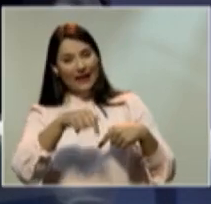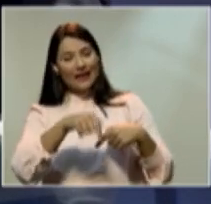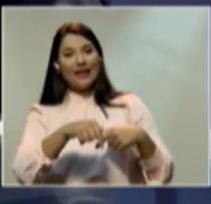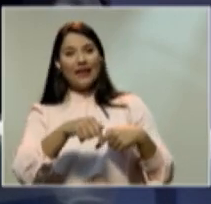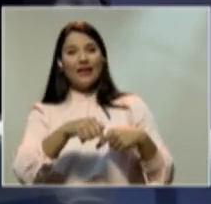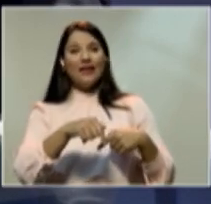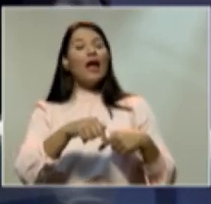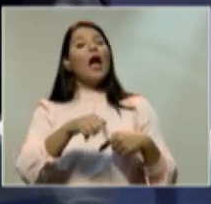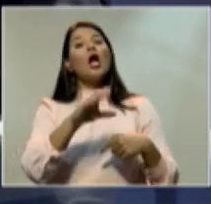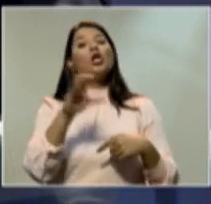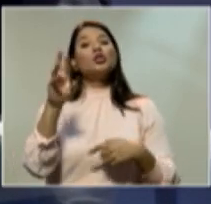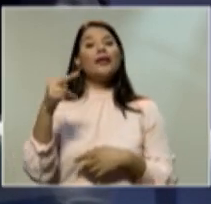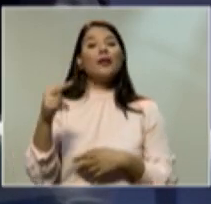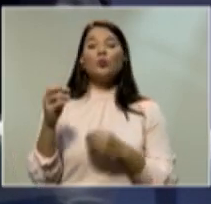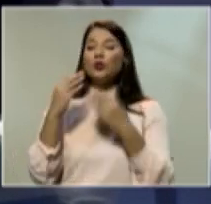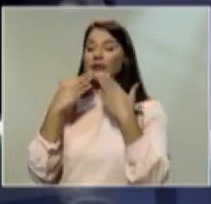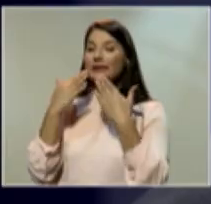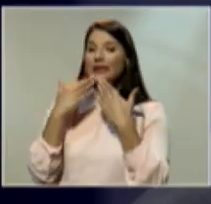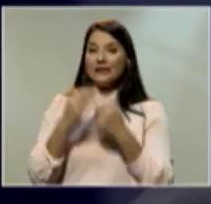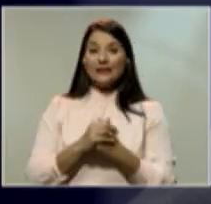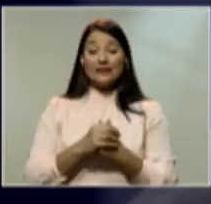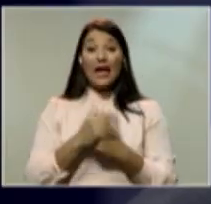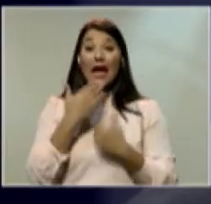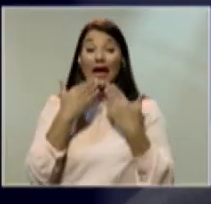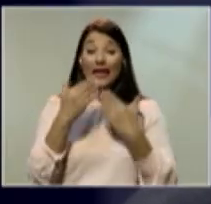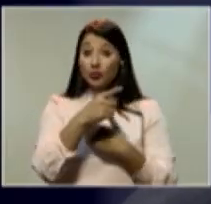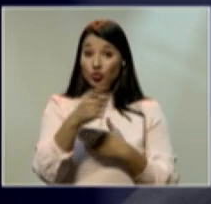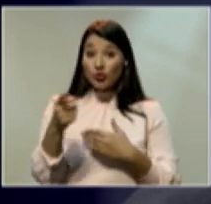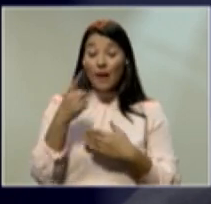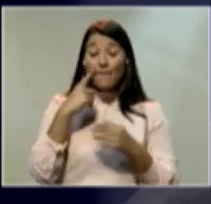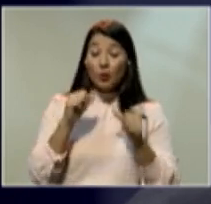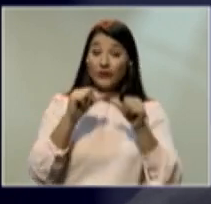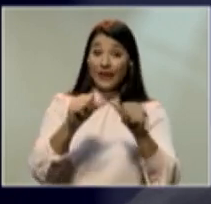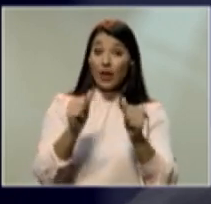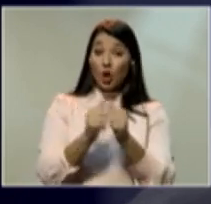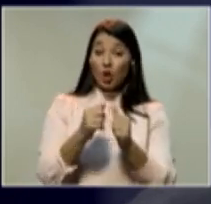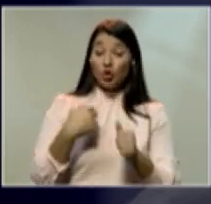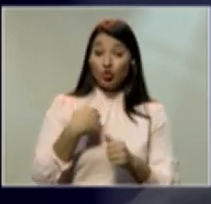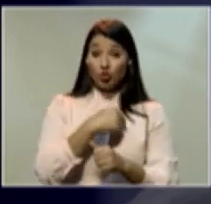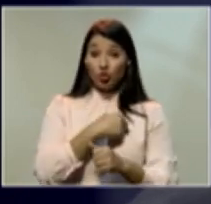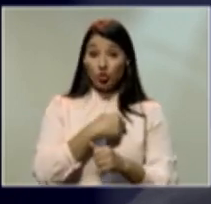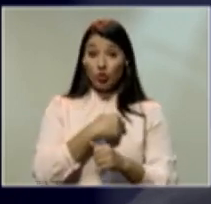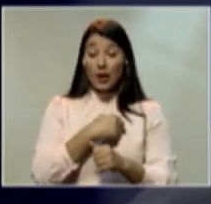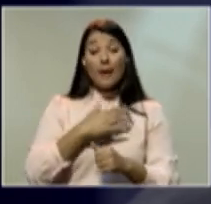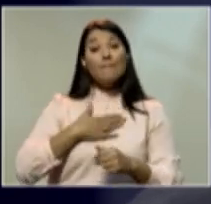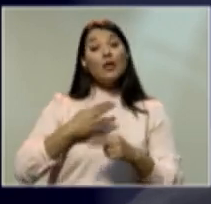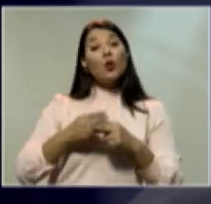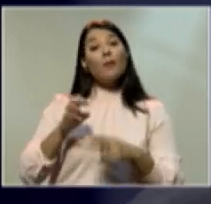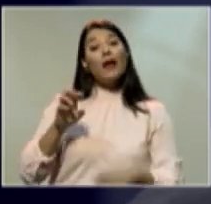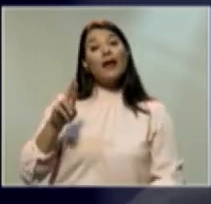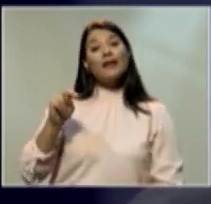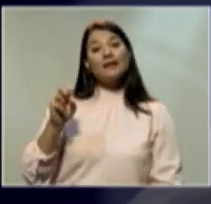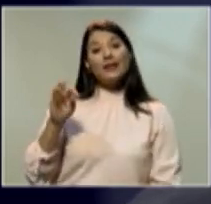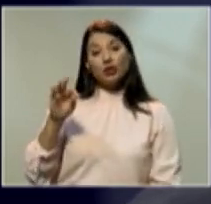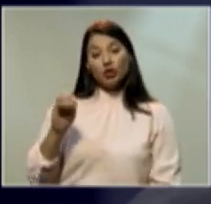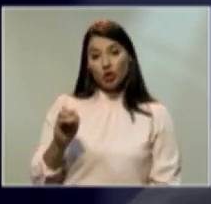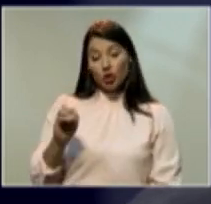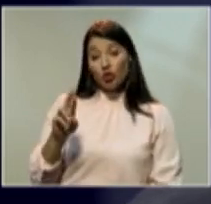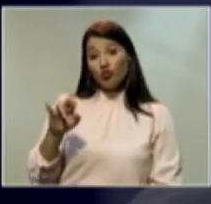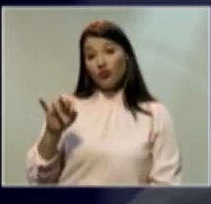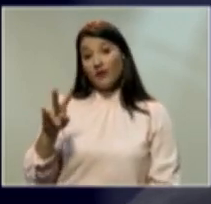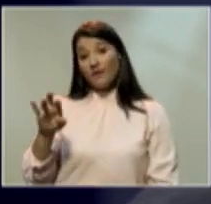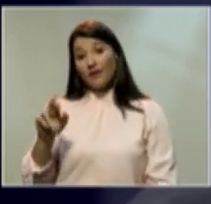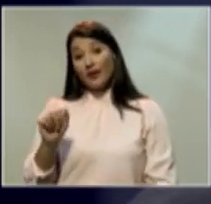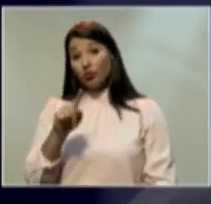de Costa Rica Noticias. Gracias, Ernesto. A ustedes, gracias por continuar con nosotros. Los saluda Ernesto Rivera, y recuerde,